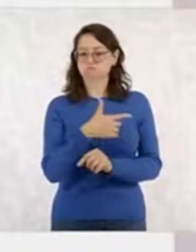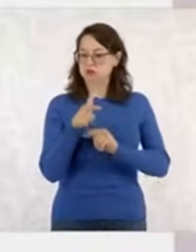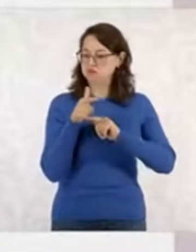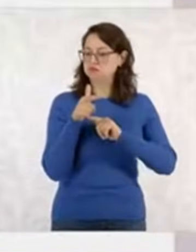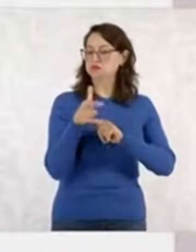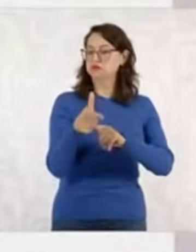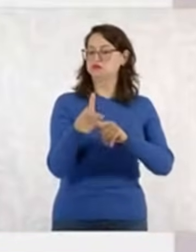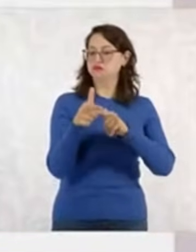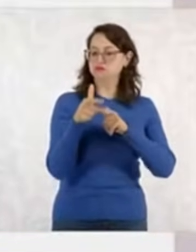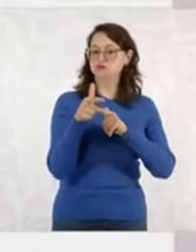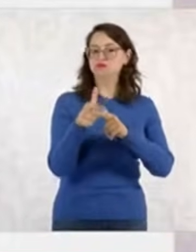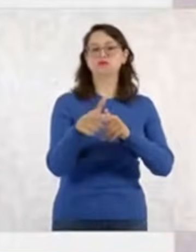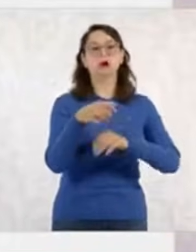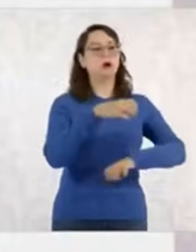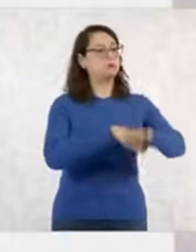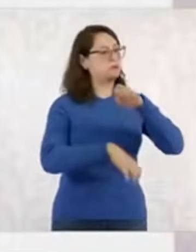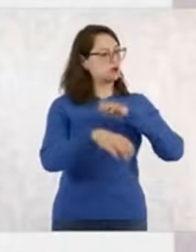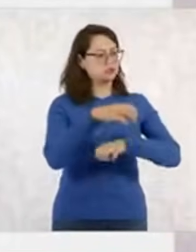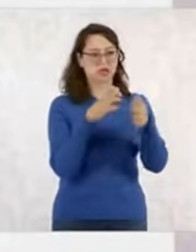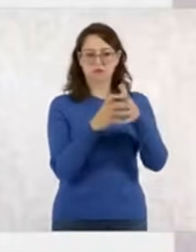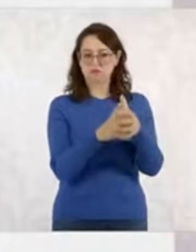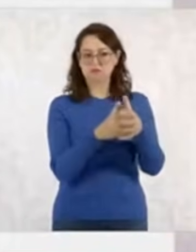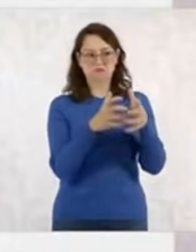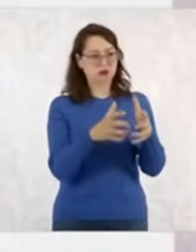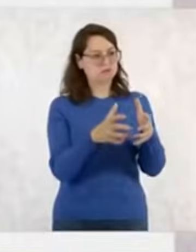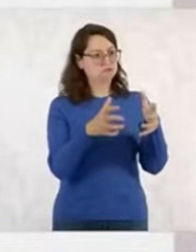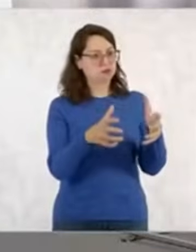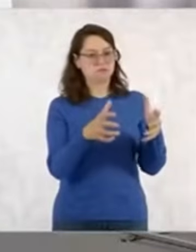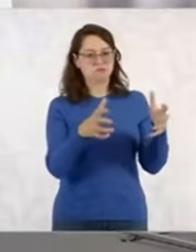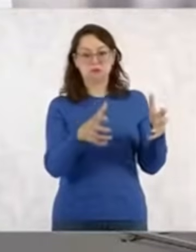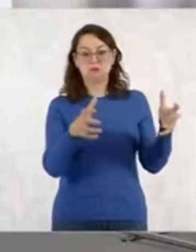sostenibilidad y crecimiento de las empresas.